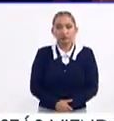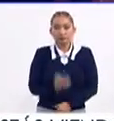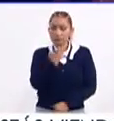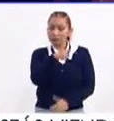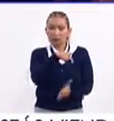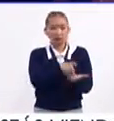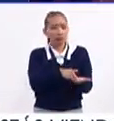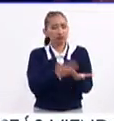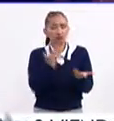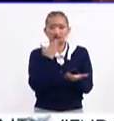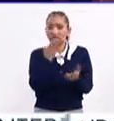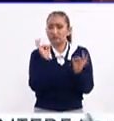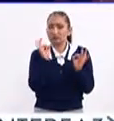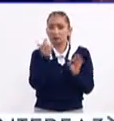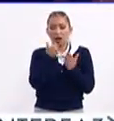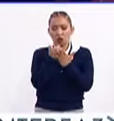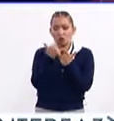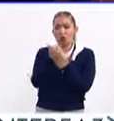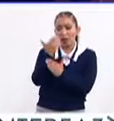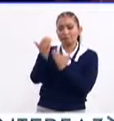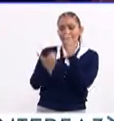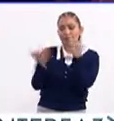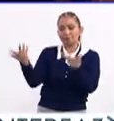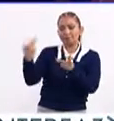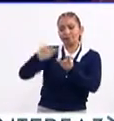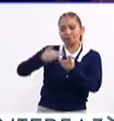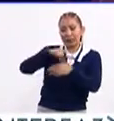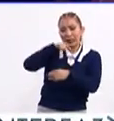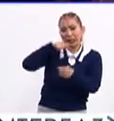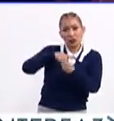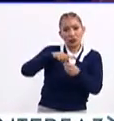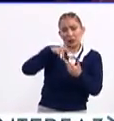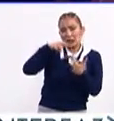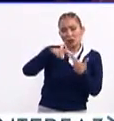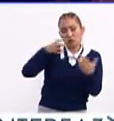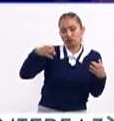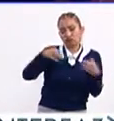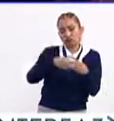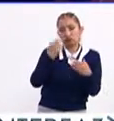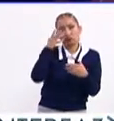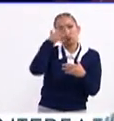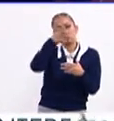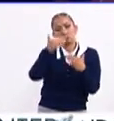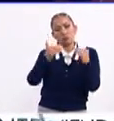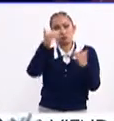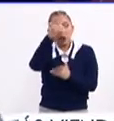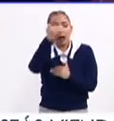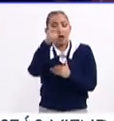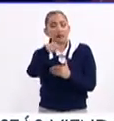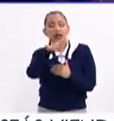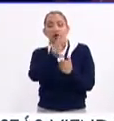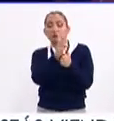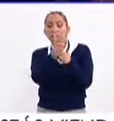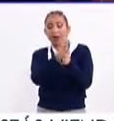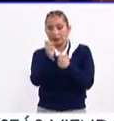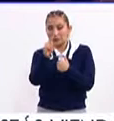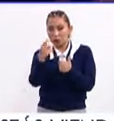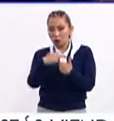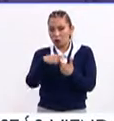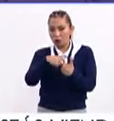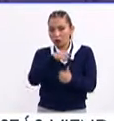un espacio privilegiado para contribuir al desarrollo y la integración de nuestra región. Aspiraciones superiores de las naciones que